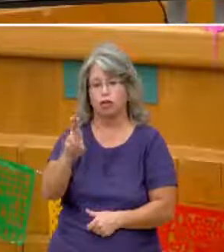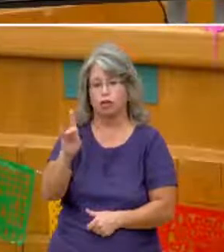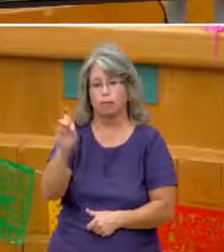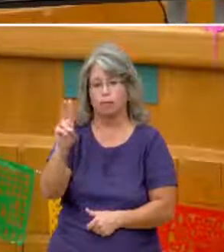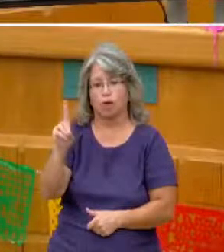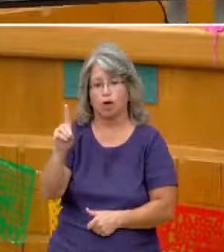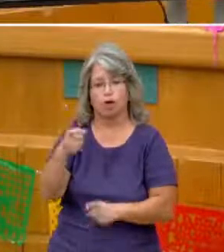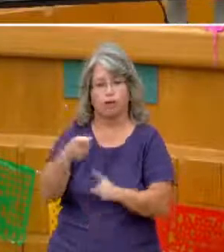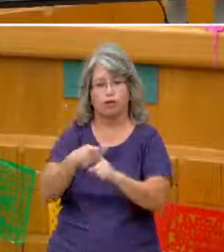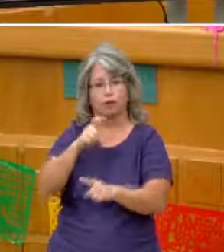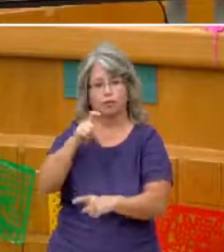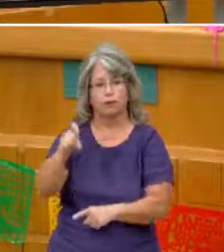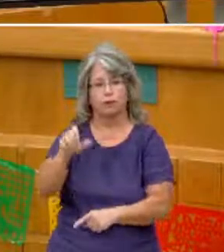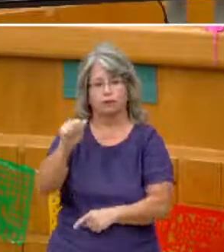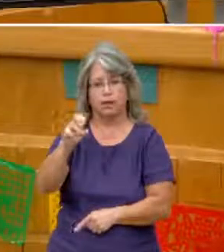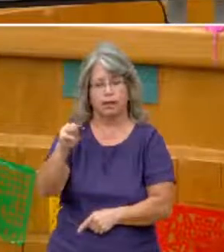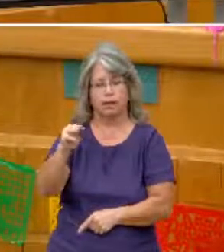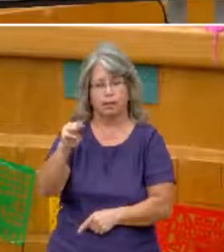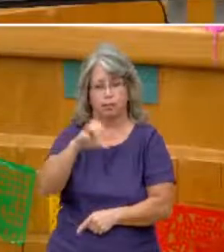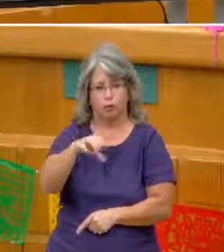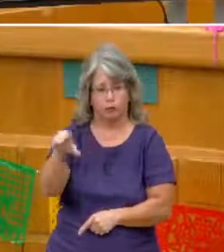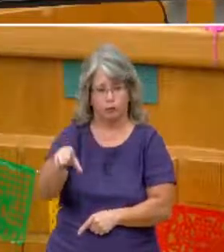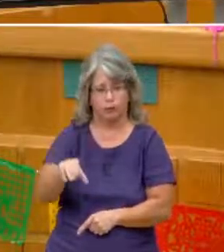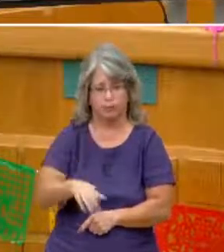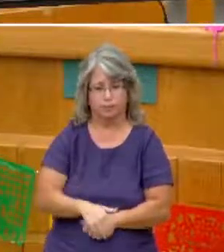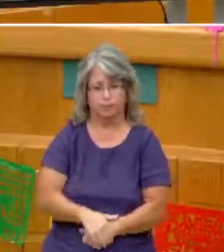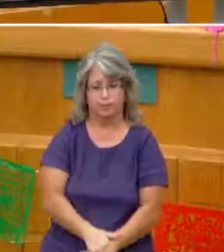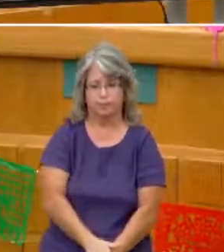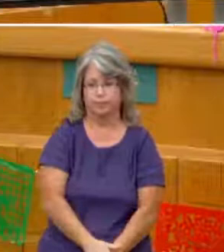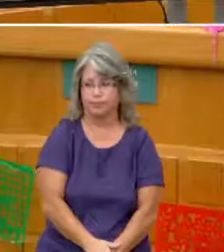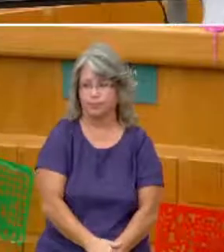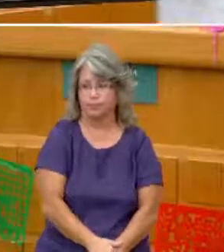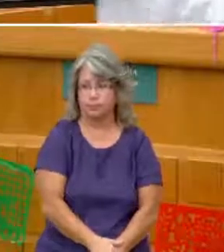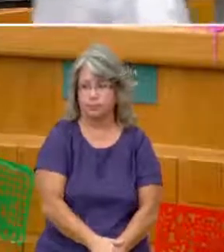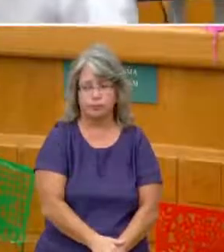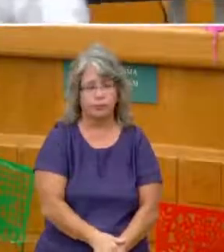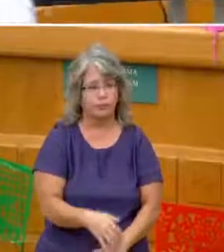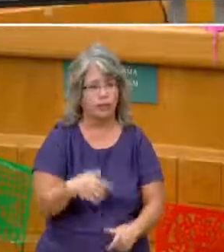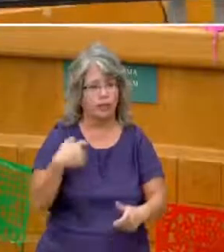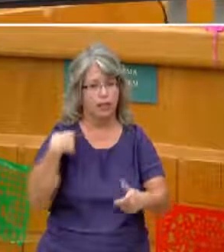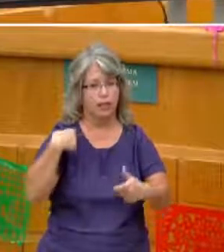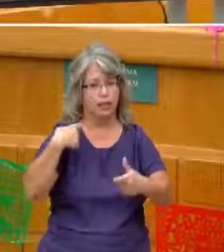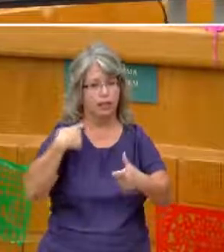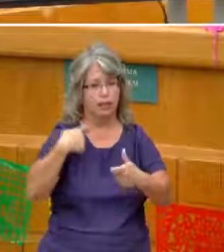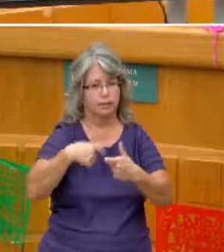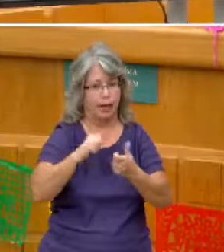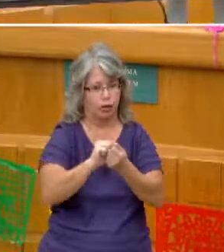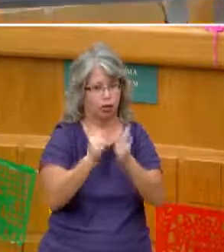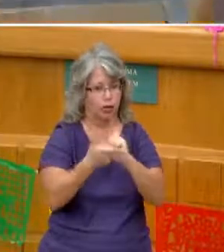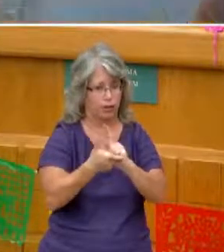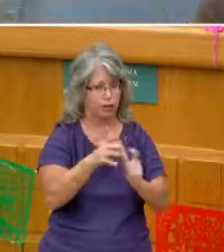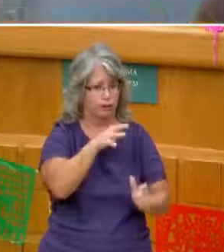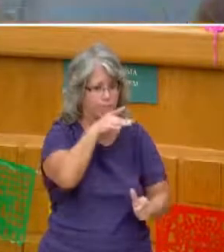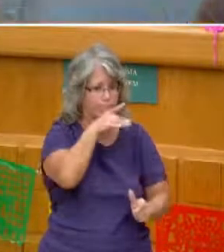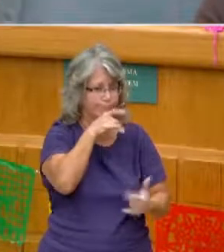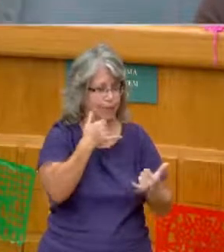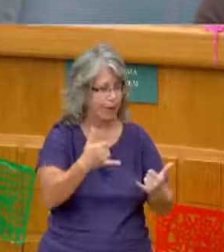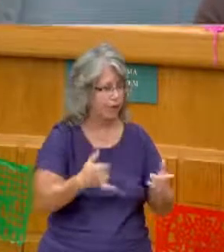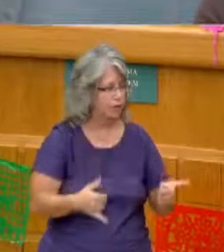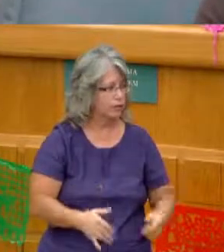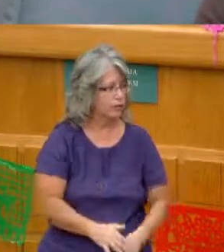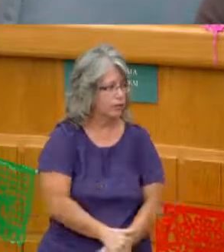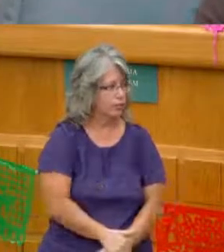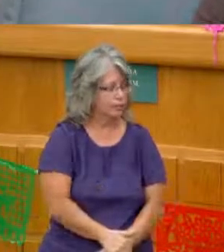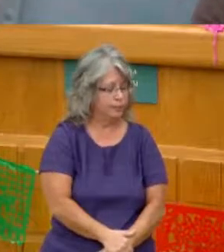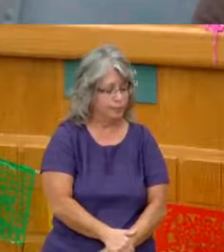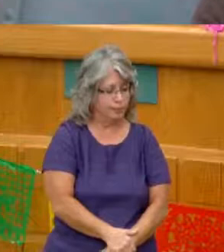Garrett Nelson, coordinador interino del manejo de emergencias del condado de Nueces, cuenta con 31 años de experiencia como bombero en la ciudad de Lubbock y 17 años de experiencia